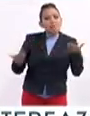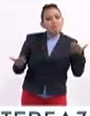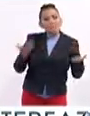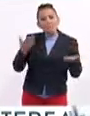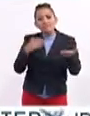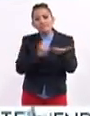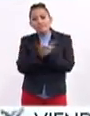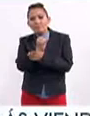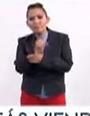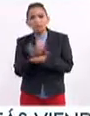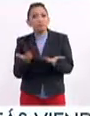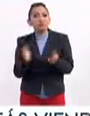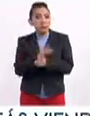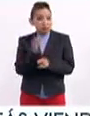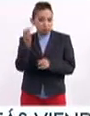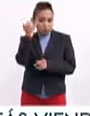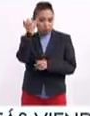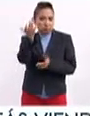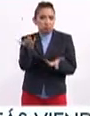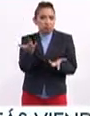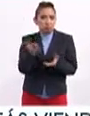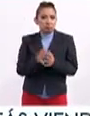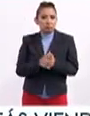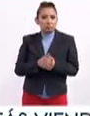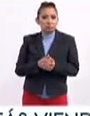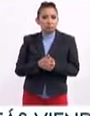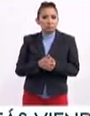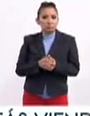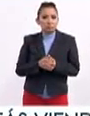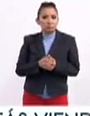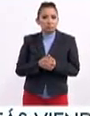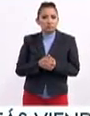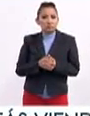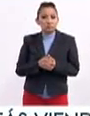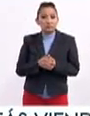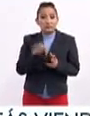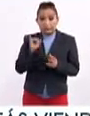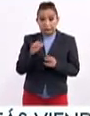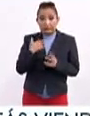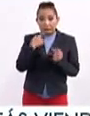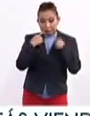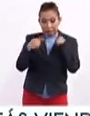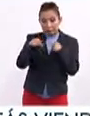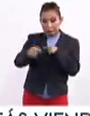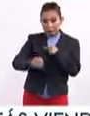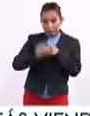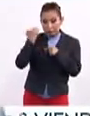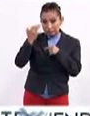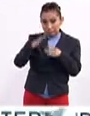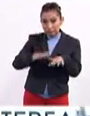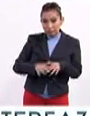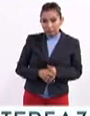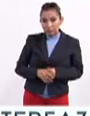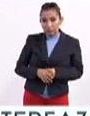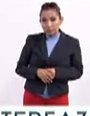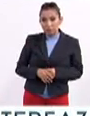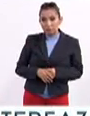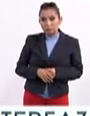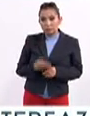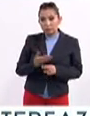una democracia, porque si no, fíjense ustedes, sí, se va a deliberar en este Congreso. Pues mire, va a